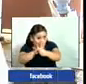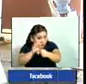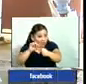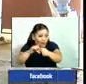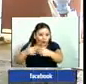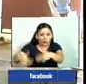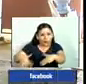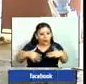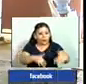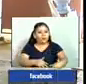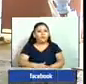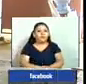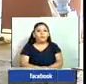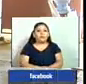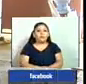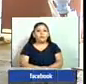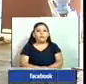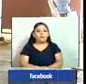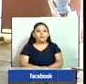juego